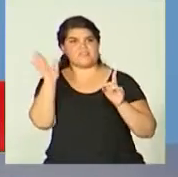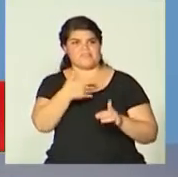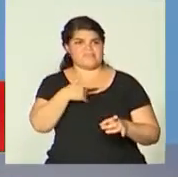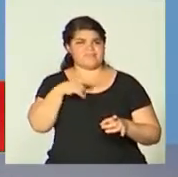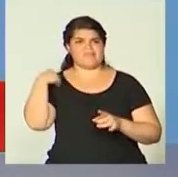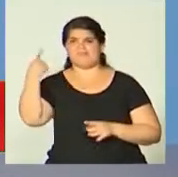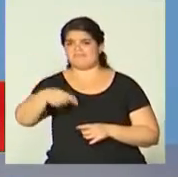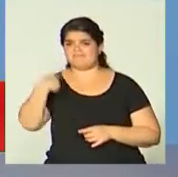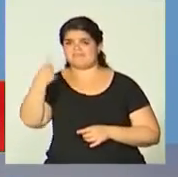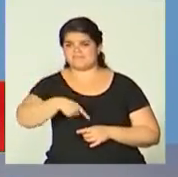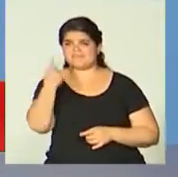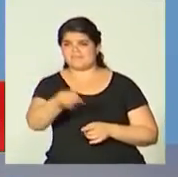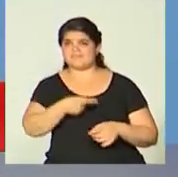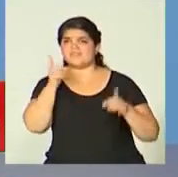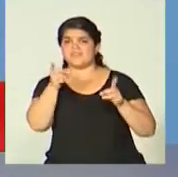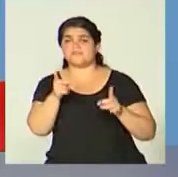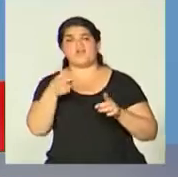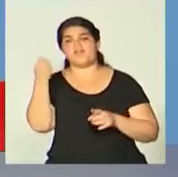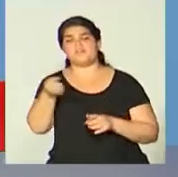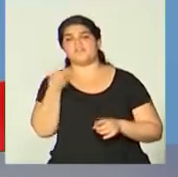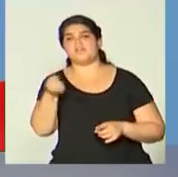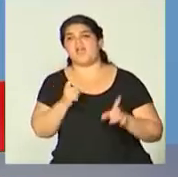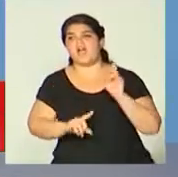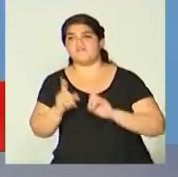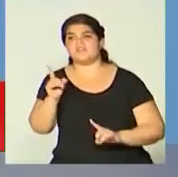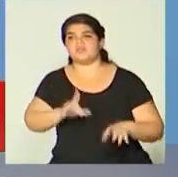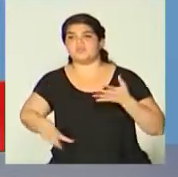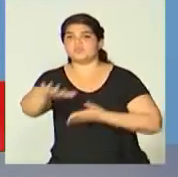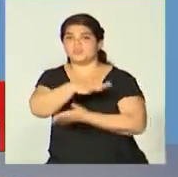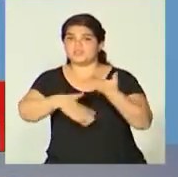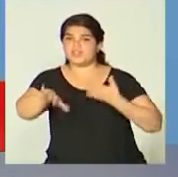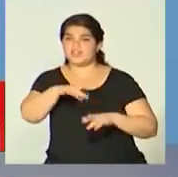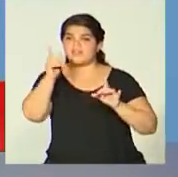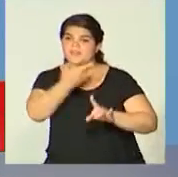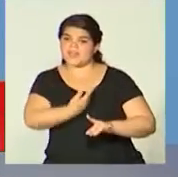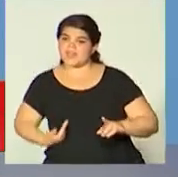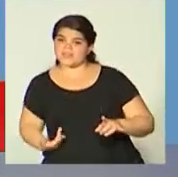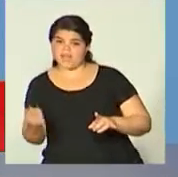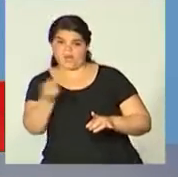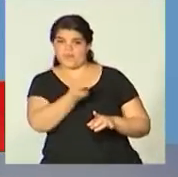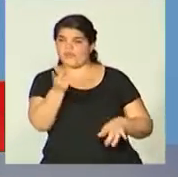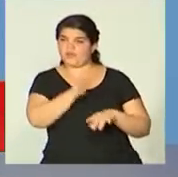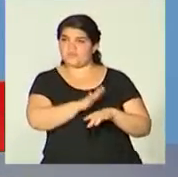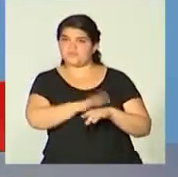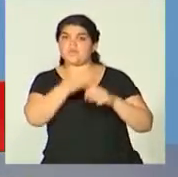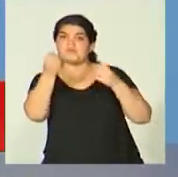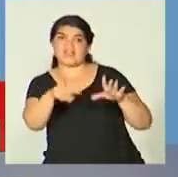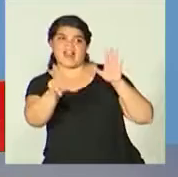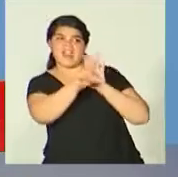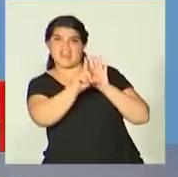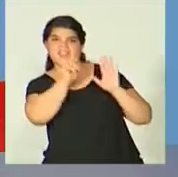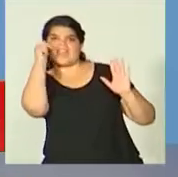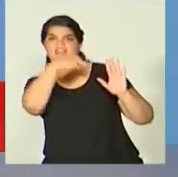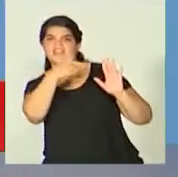ajenas de diferentes espacios de la sociedad y también del estado entonces por qué esas esas leyes se